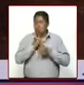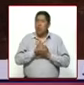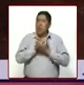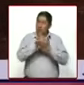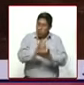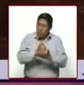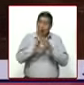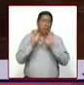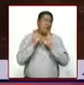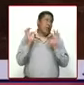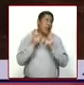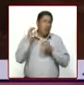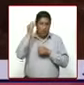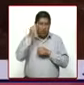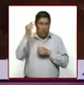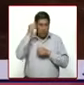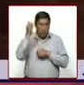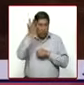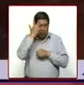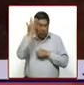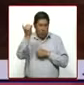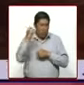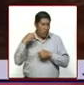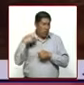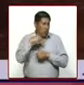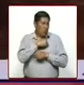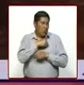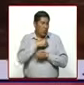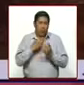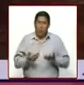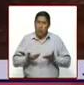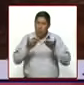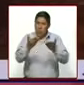¿no?, del gobierno, porque ya hemos presentado